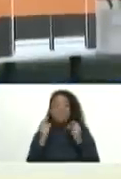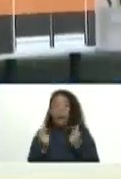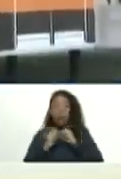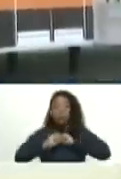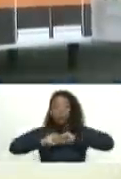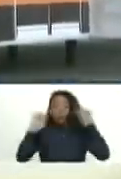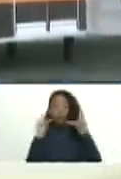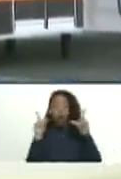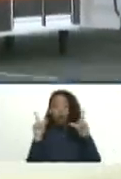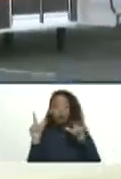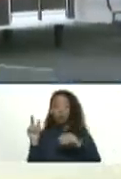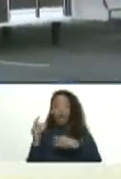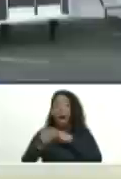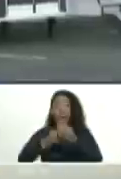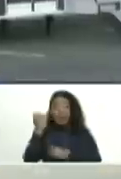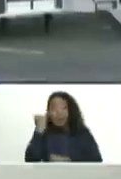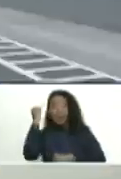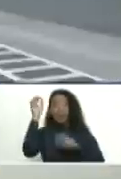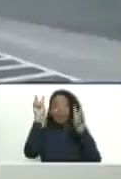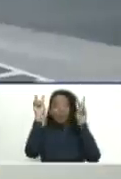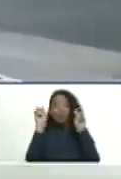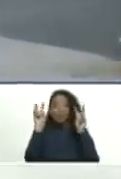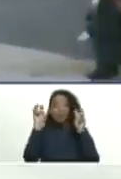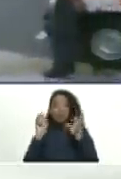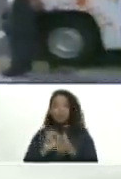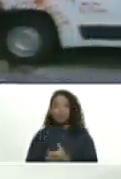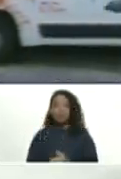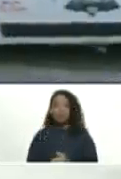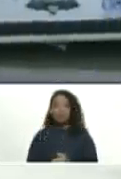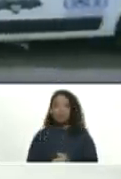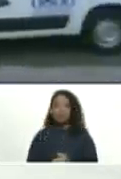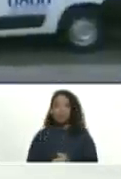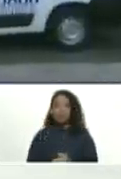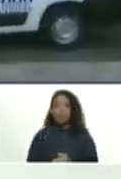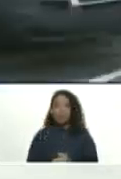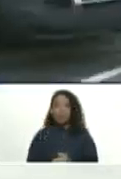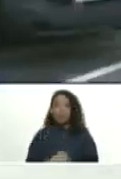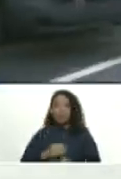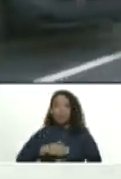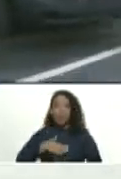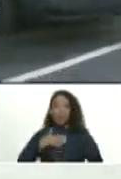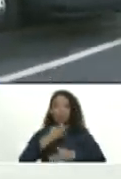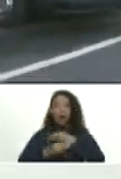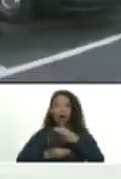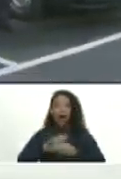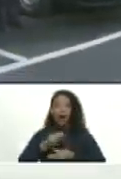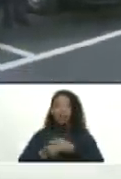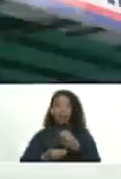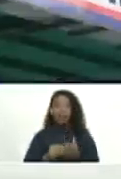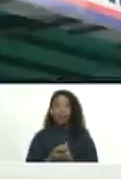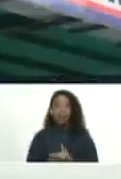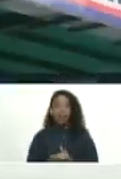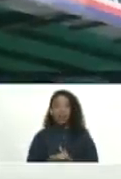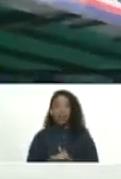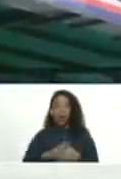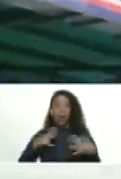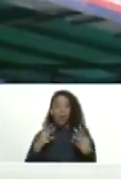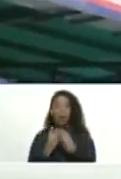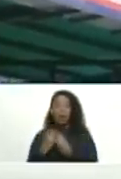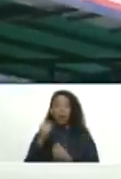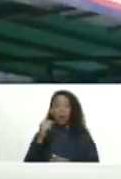de manera creadora nuevas iniciativas y nosotros podamos, compañeros gobernadores, compañeras